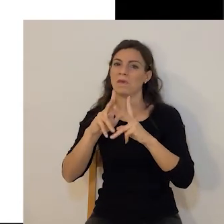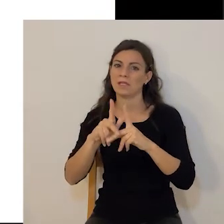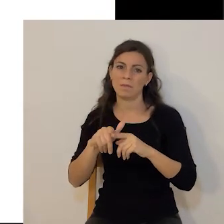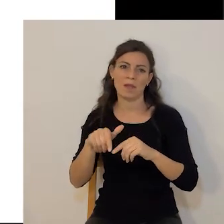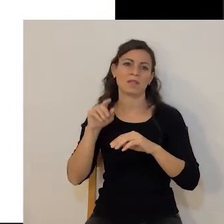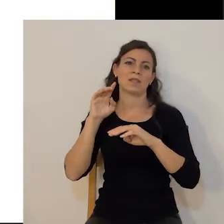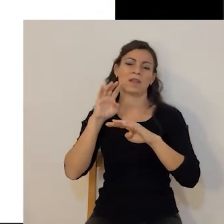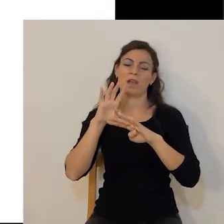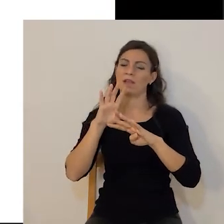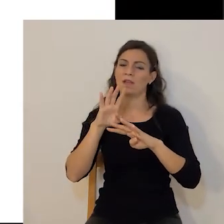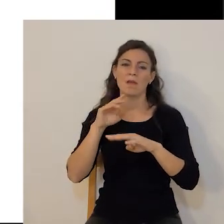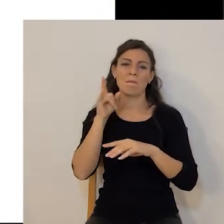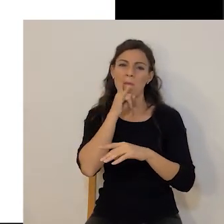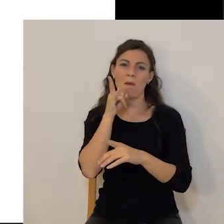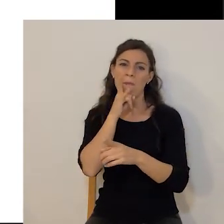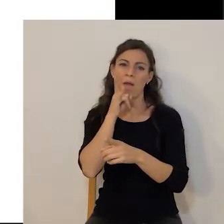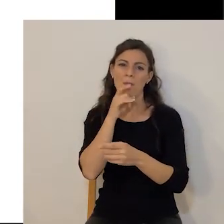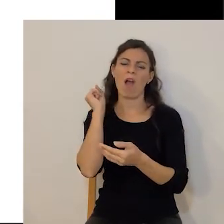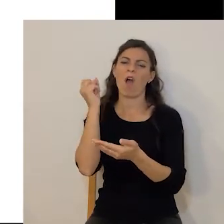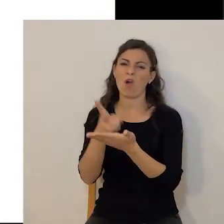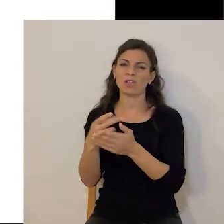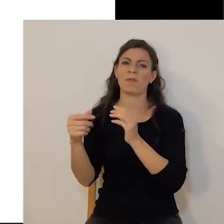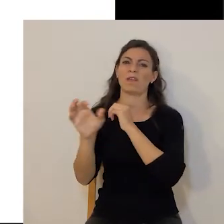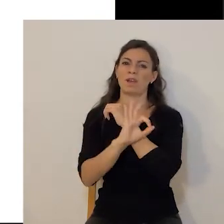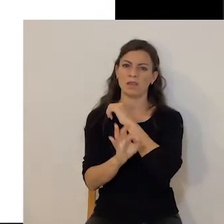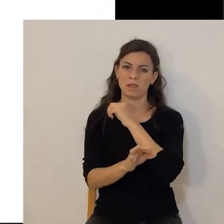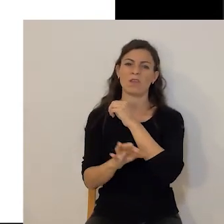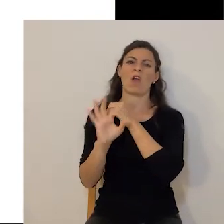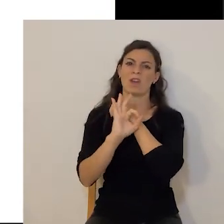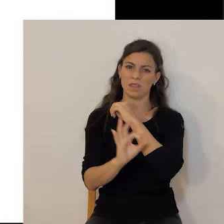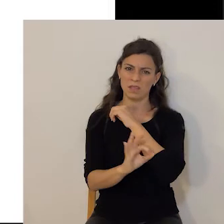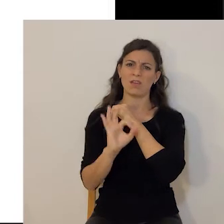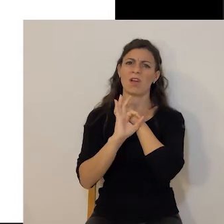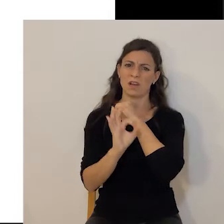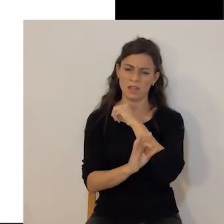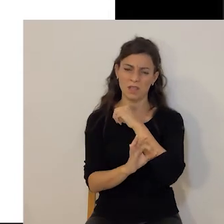venga a hacer ejercicios de matemáticas y venga a ejercicios. Y